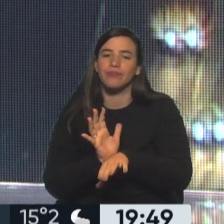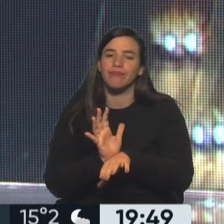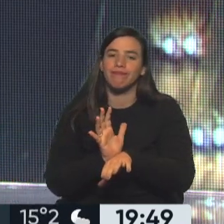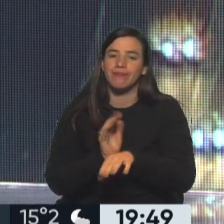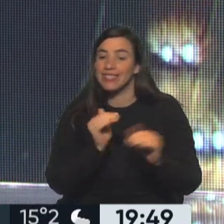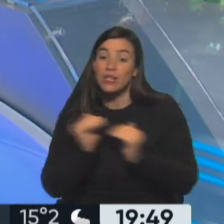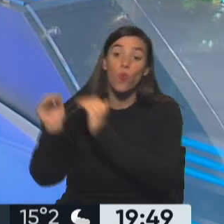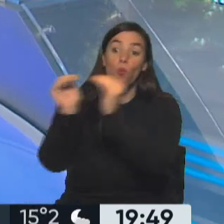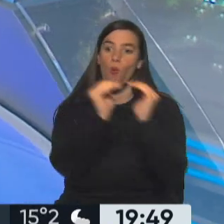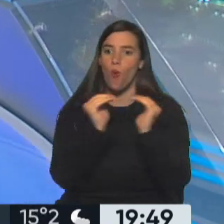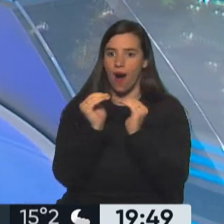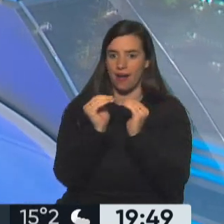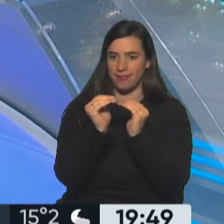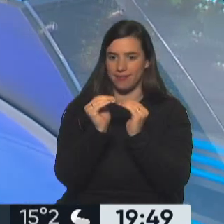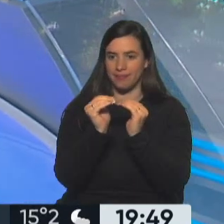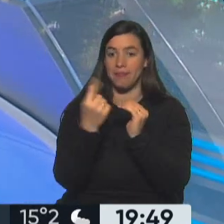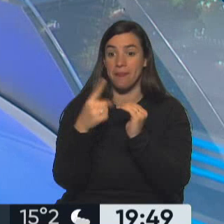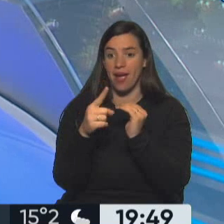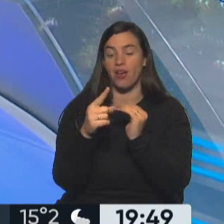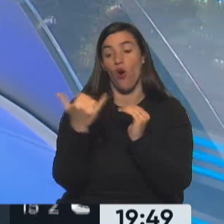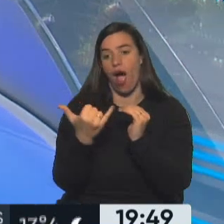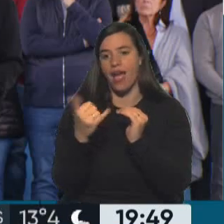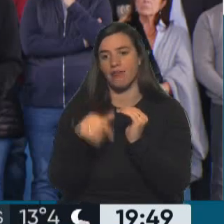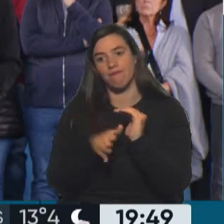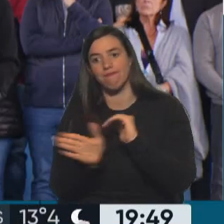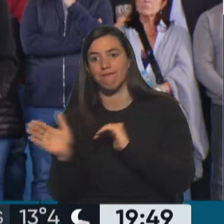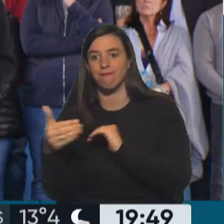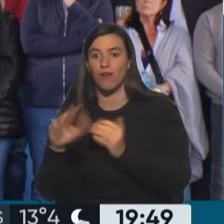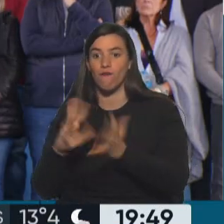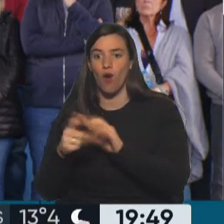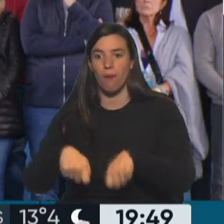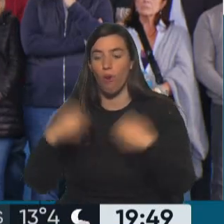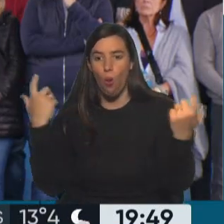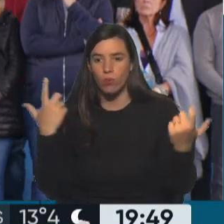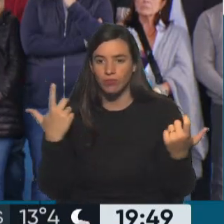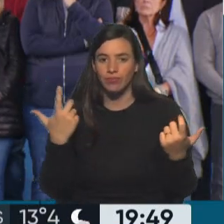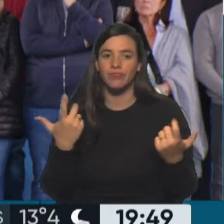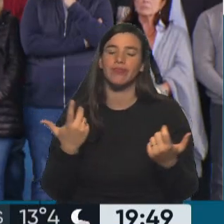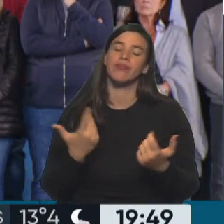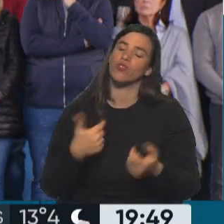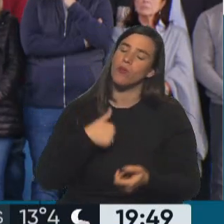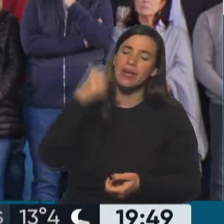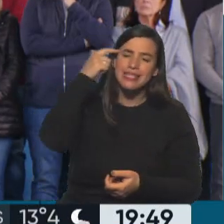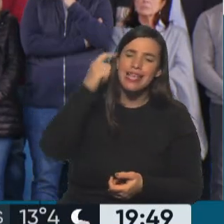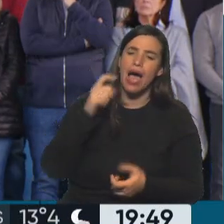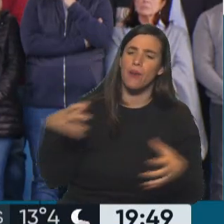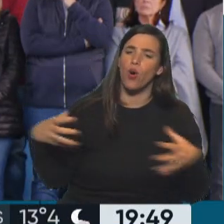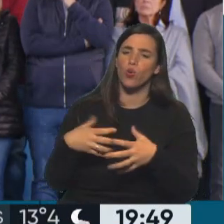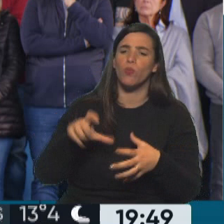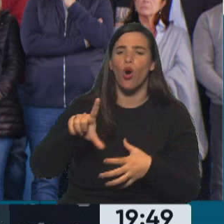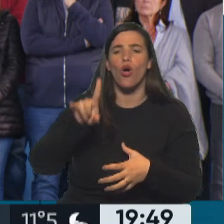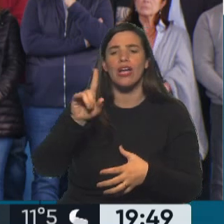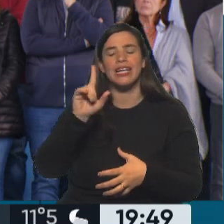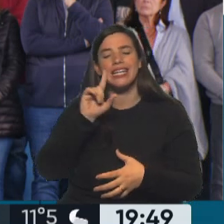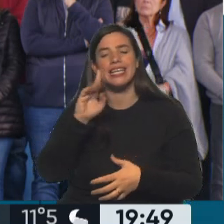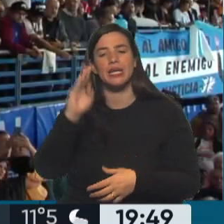hegemónica. Pero cuando te rompen las reglas de juego... Y ahora vos fíjate qué curioso, yo pensaba, ¿no? Los libertarios que te hablan de la dolarización, ¿por qué no te hablan del Bitcoin,